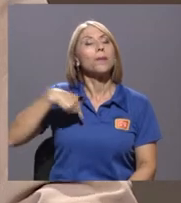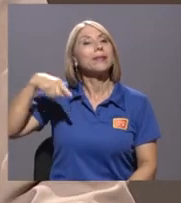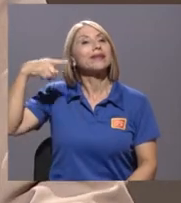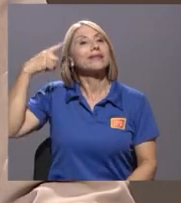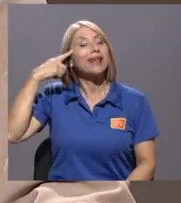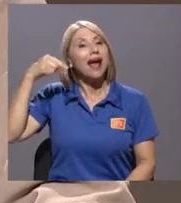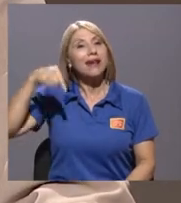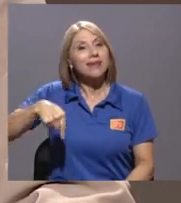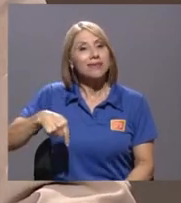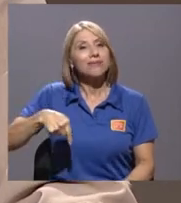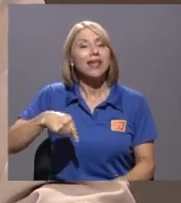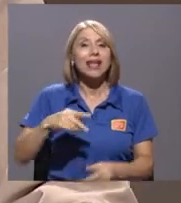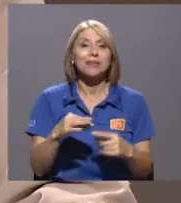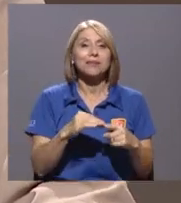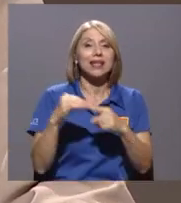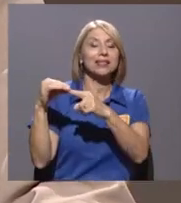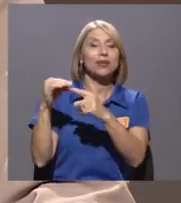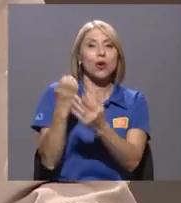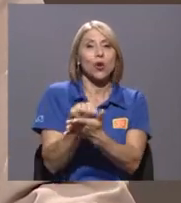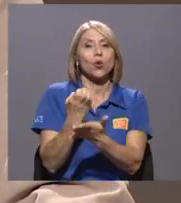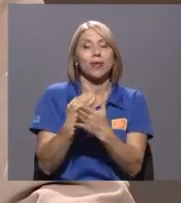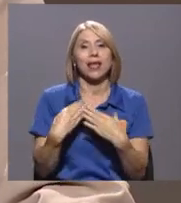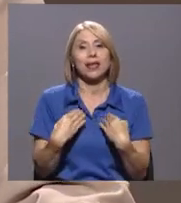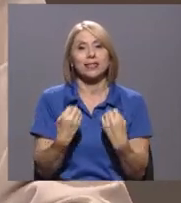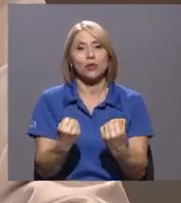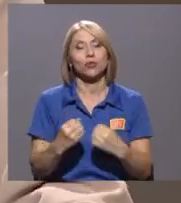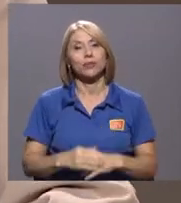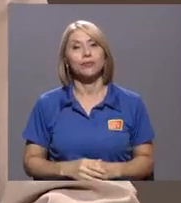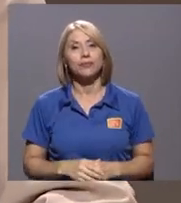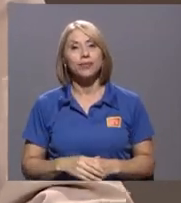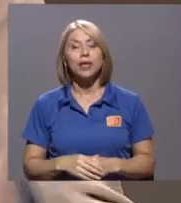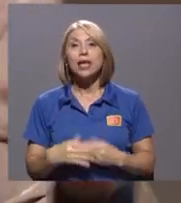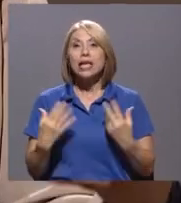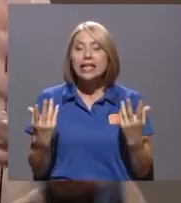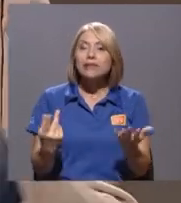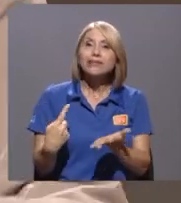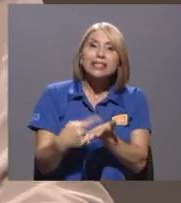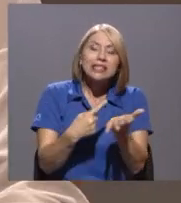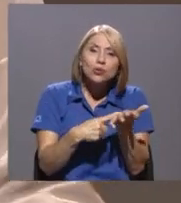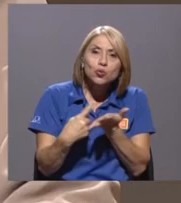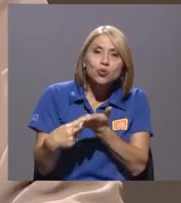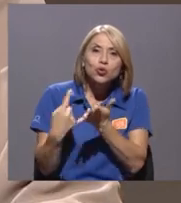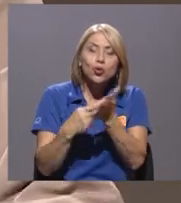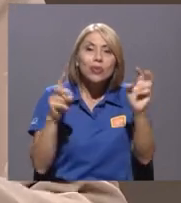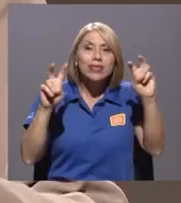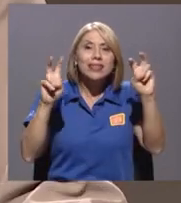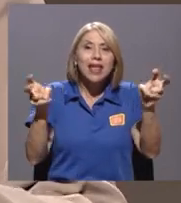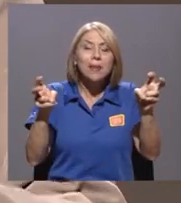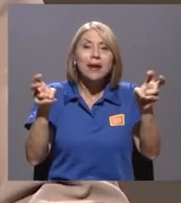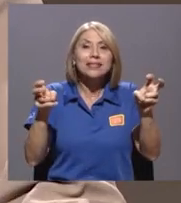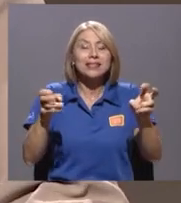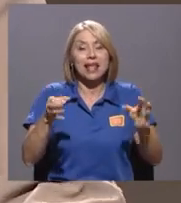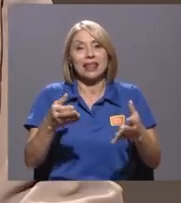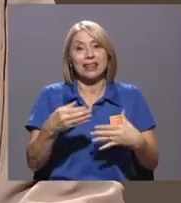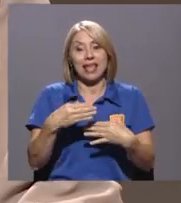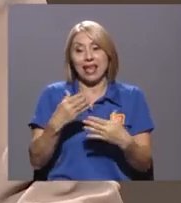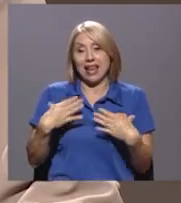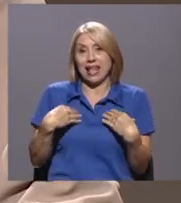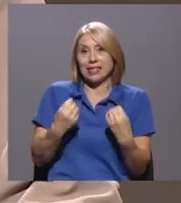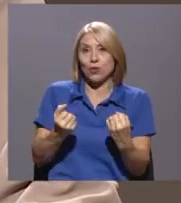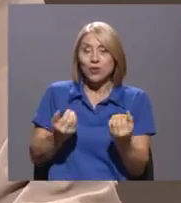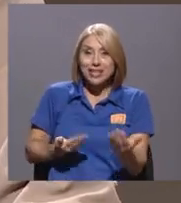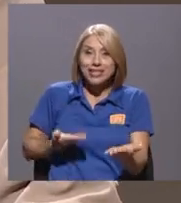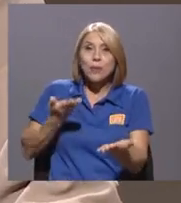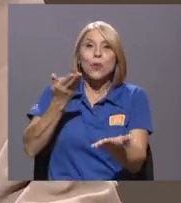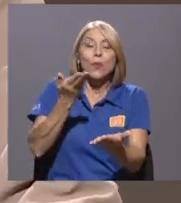salud y sin duda la discusión de los temas de la judicialización de la salud que siguen estando tan